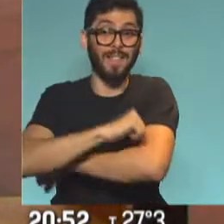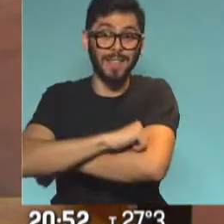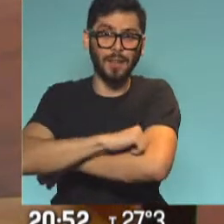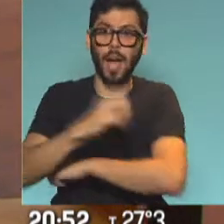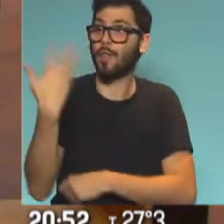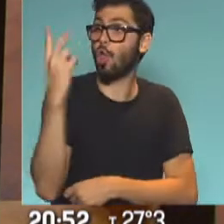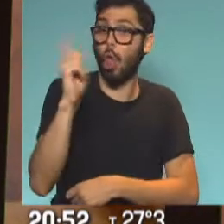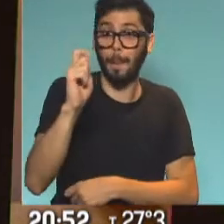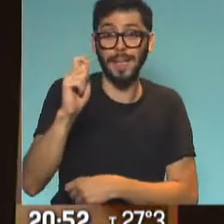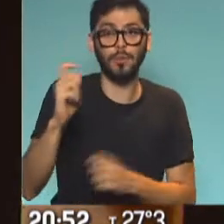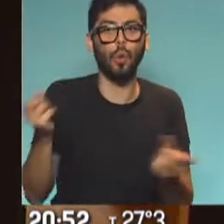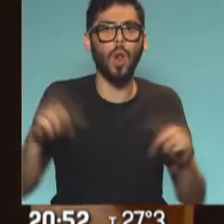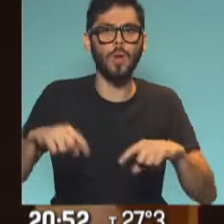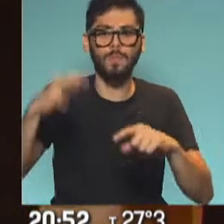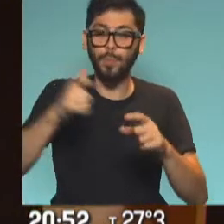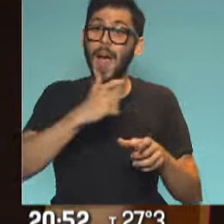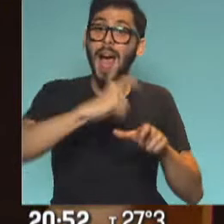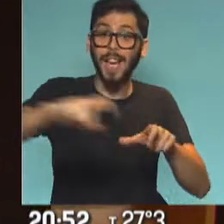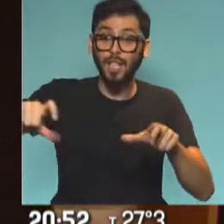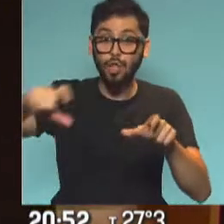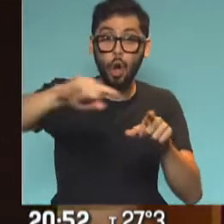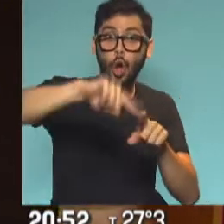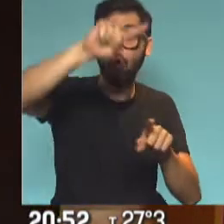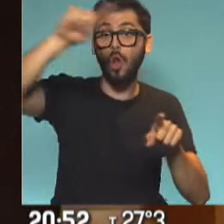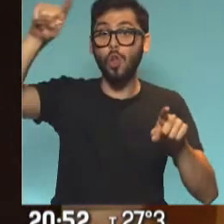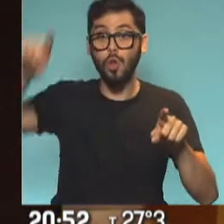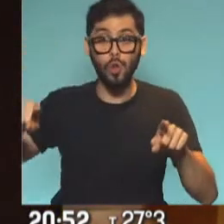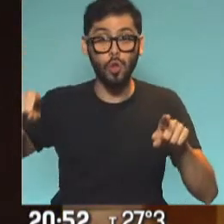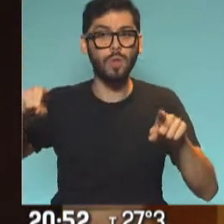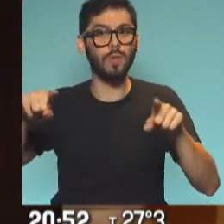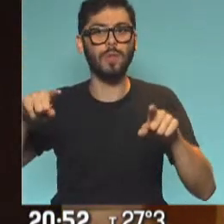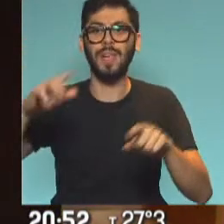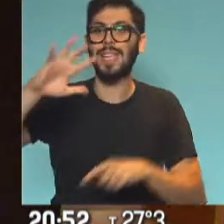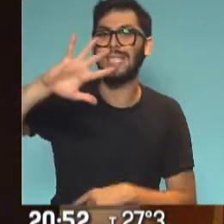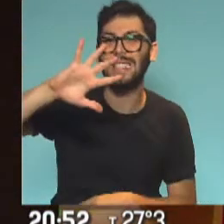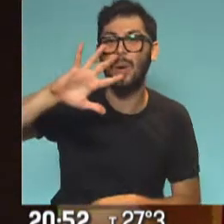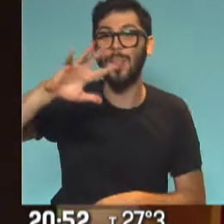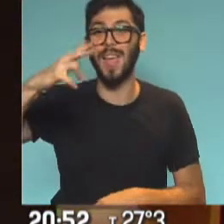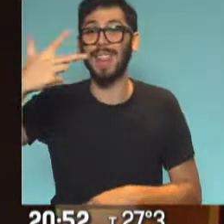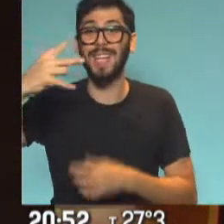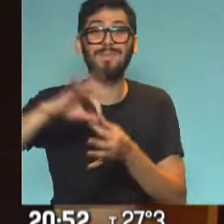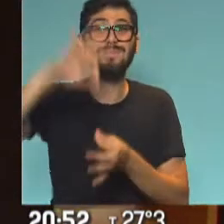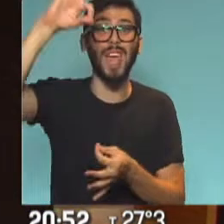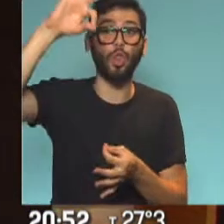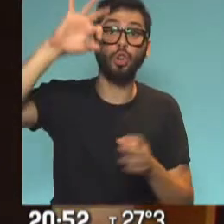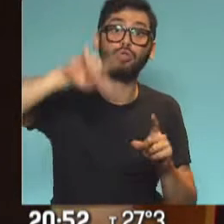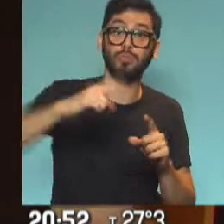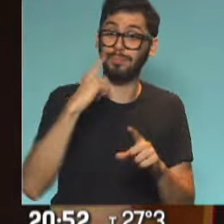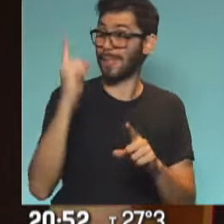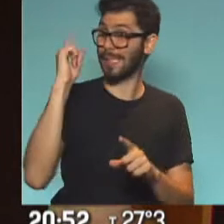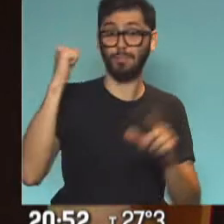funcionar. Cruza el riachuelo, tiene 53 metros de altura, no dejas de mirar. Lo vemos acá atrás, lo